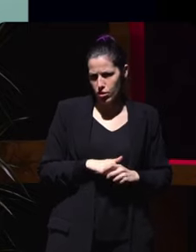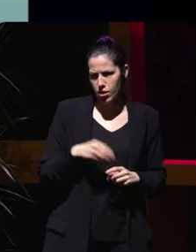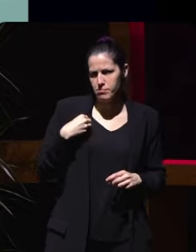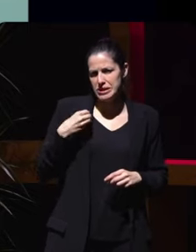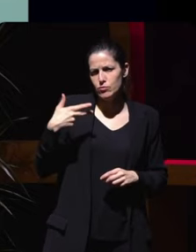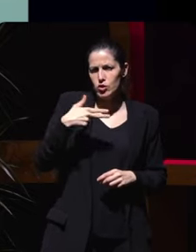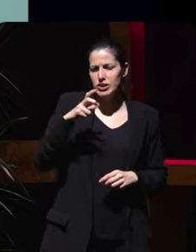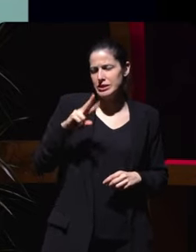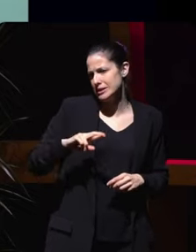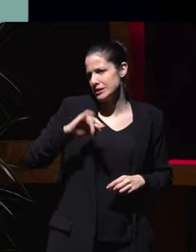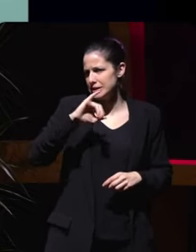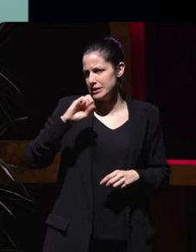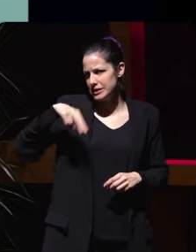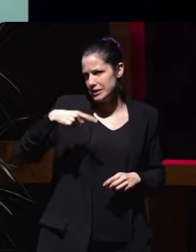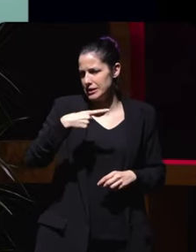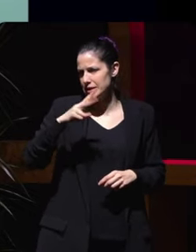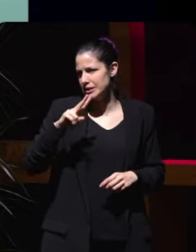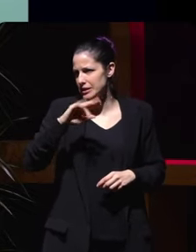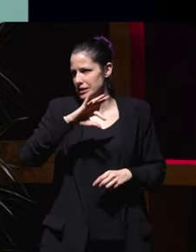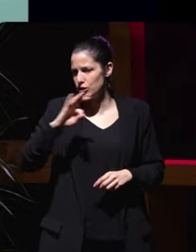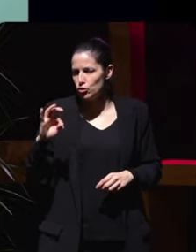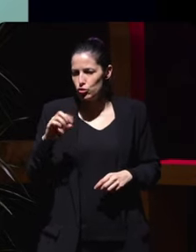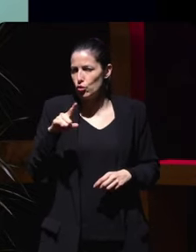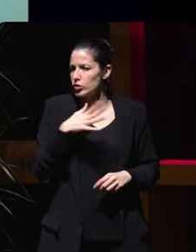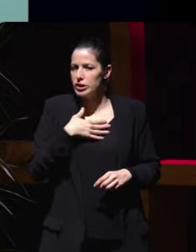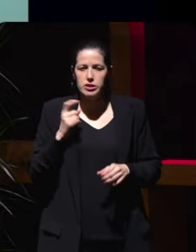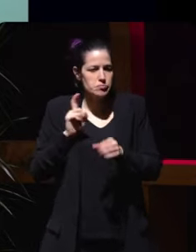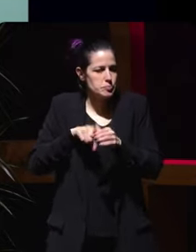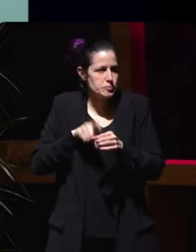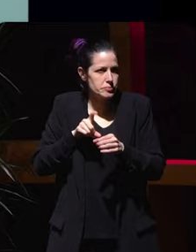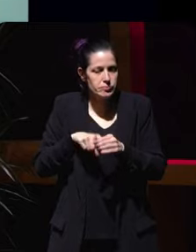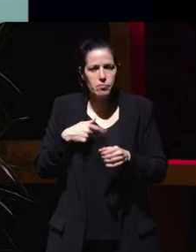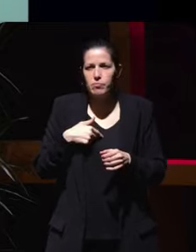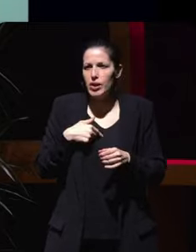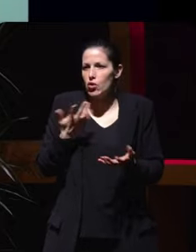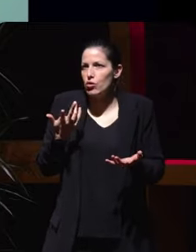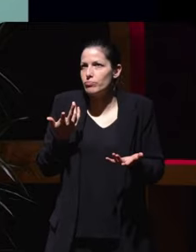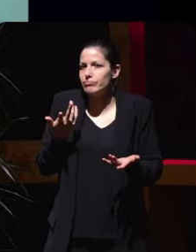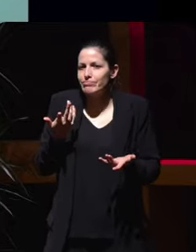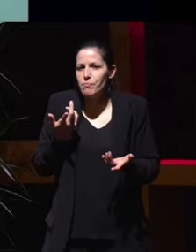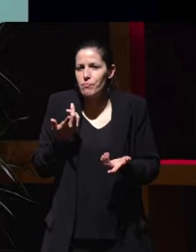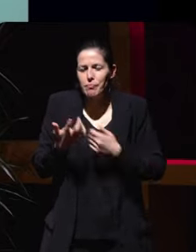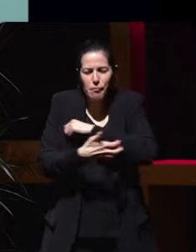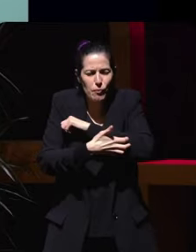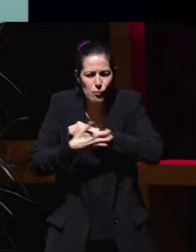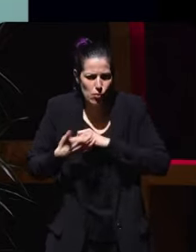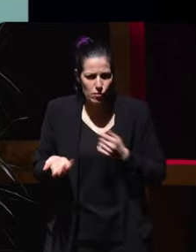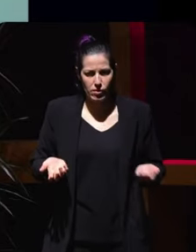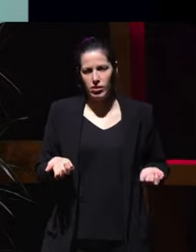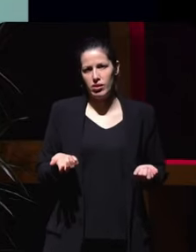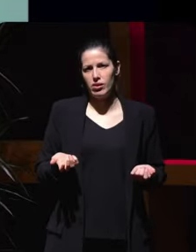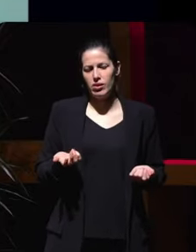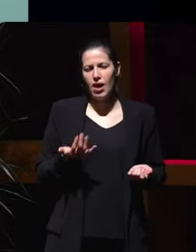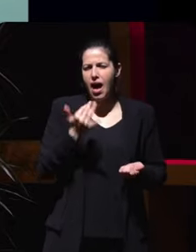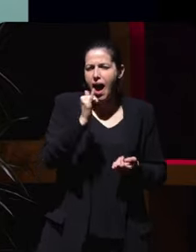Y a mí me da una pena pensar en esa pobreza, en esa aspiración tan pobre, que no digo que no sea digna, que lo es, pero